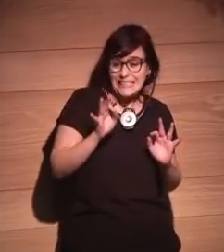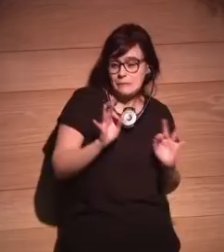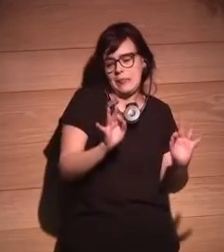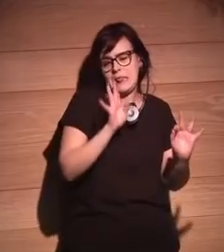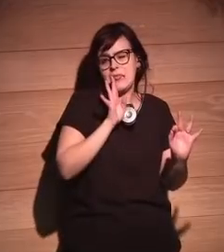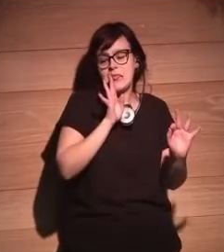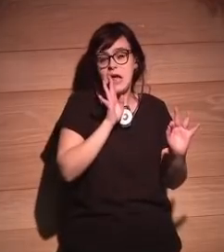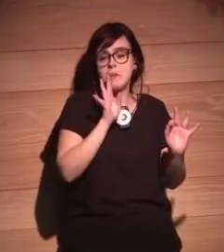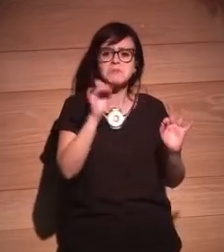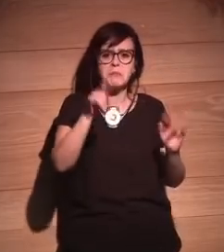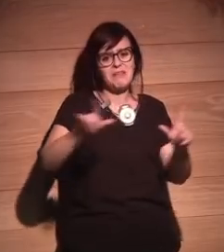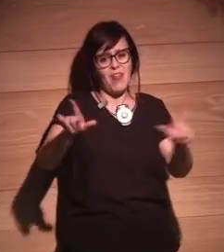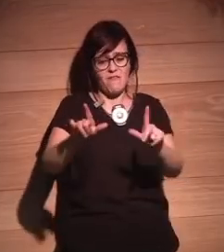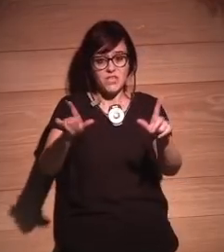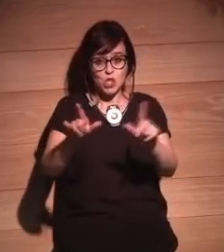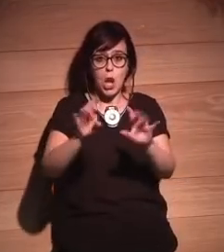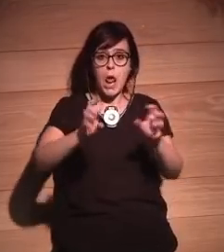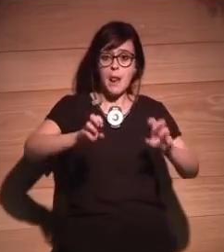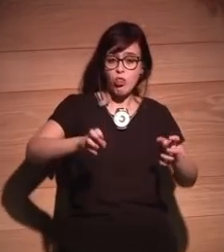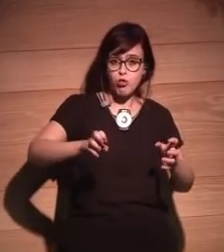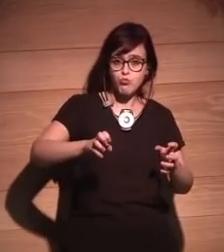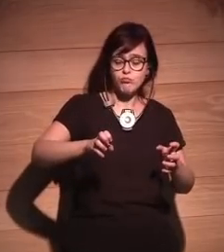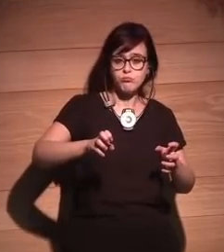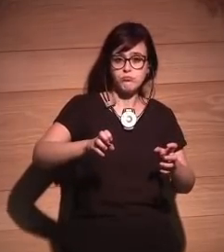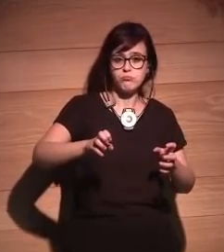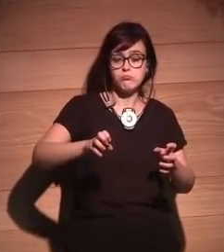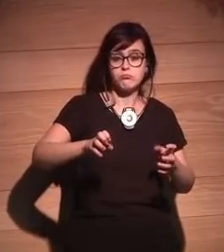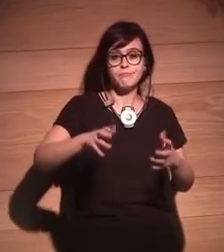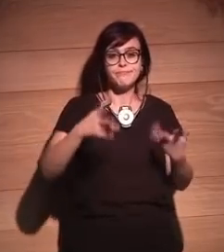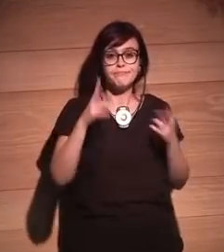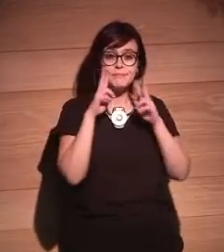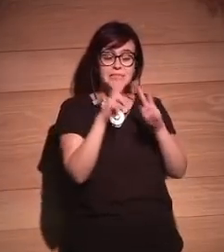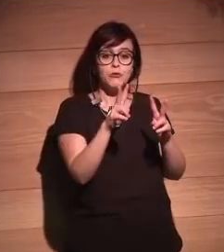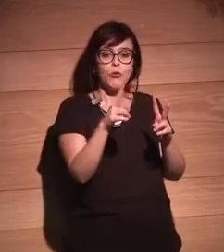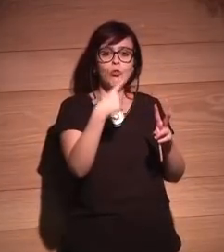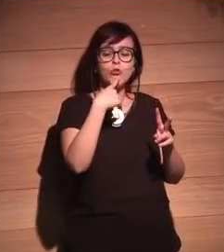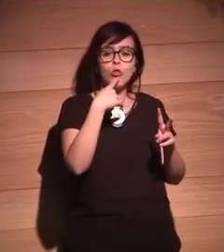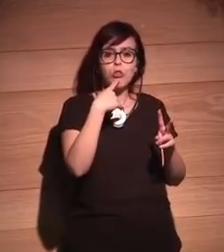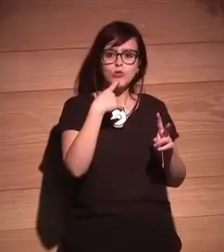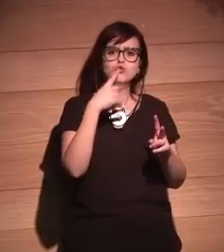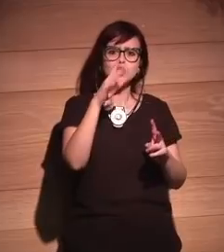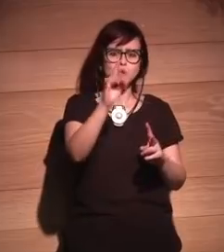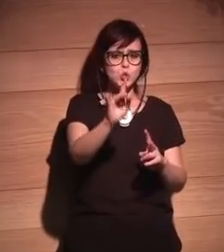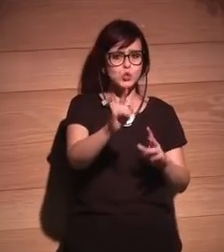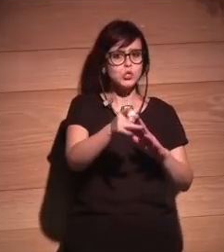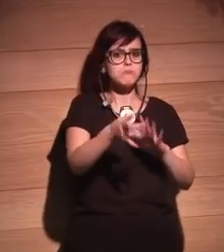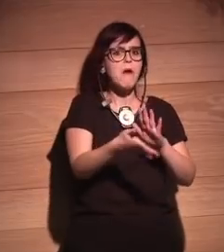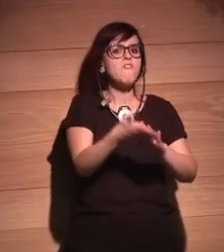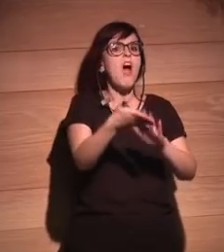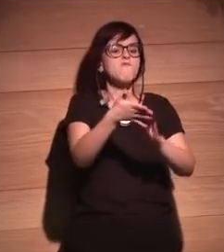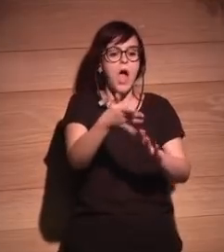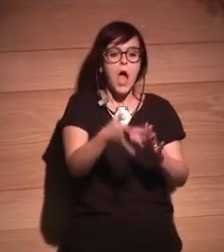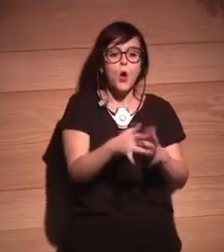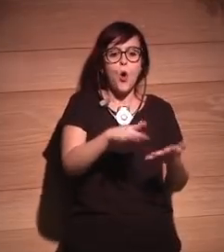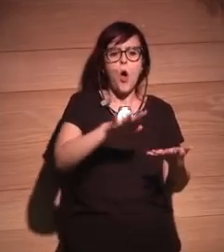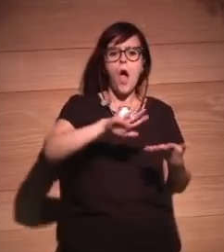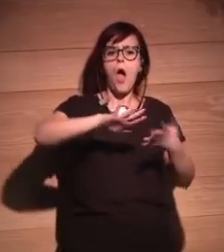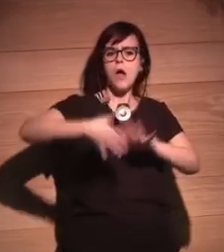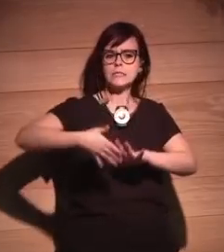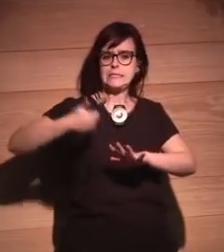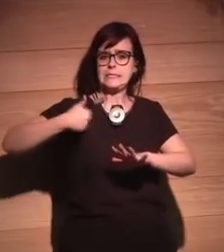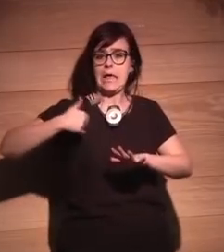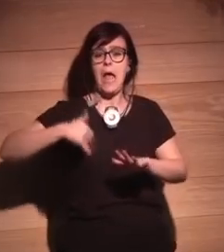especialmente, también las televisiones y las radios, pues ves que dicen que la han hecho, dicen que la están haciendo, pero en realidad